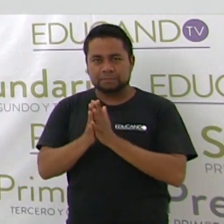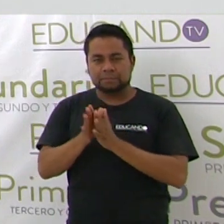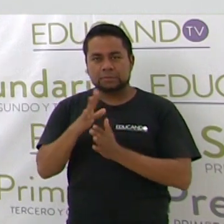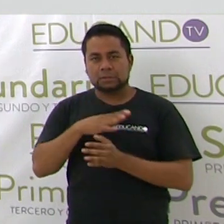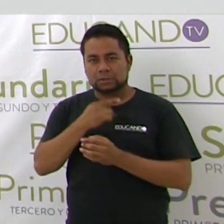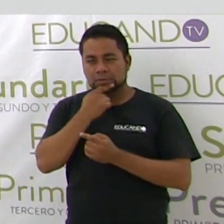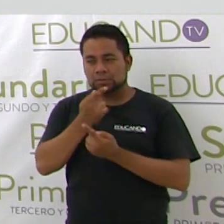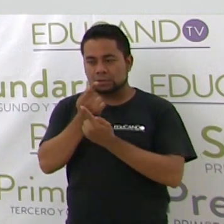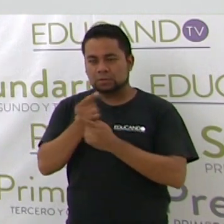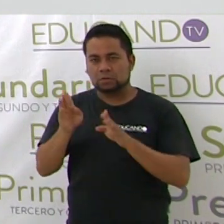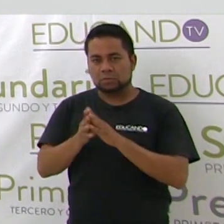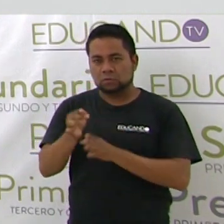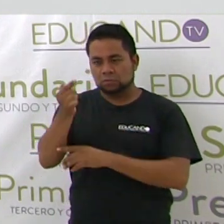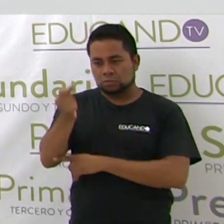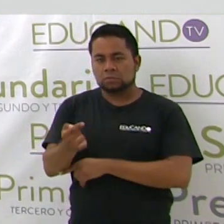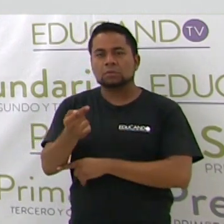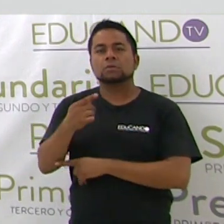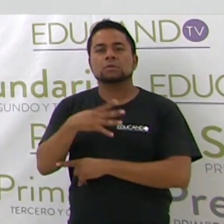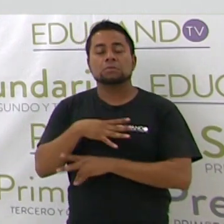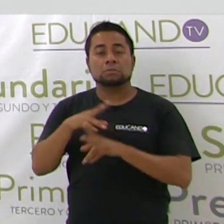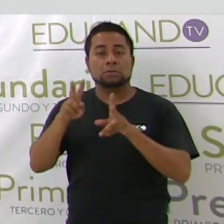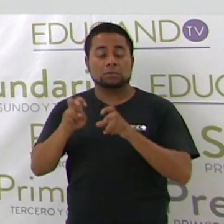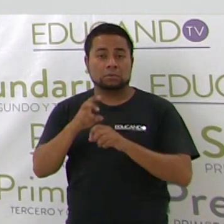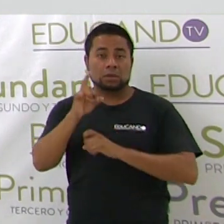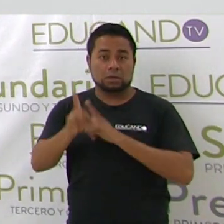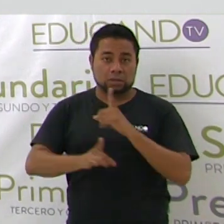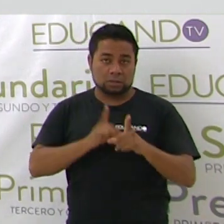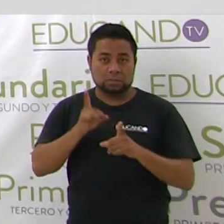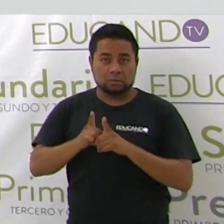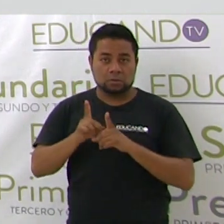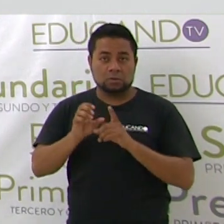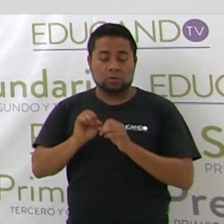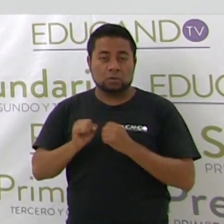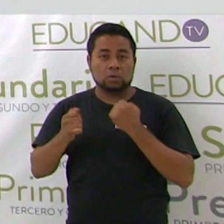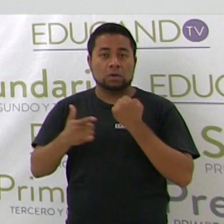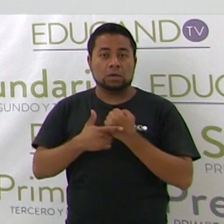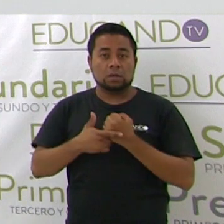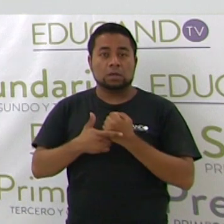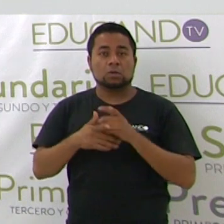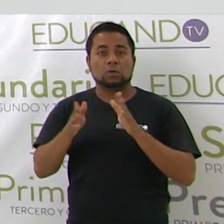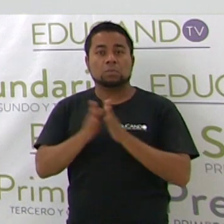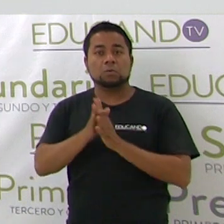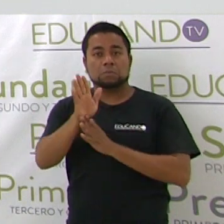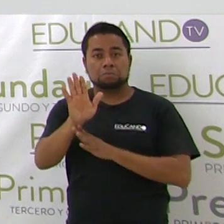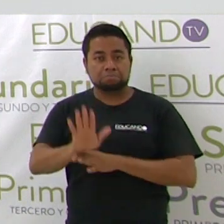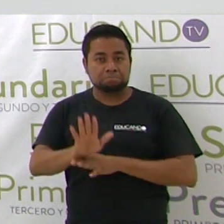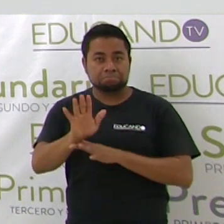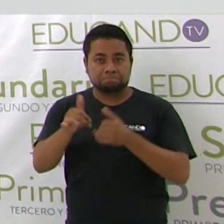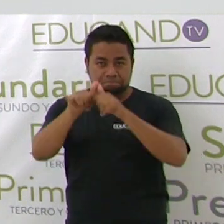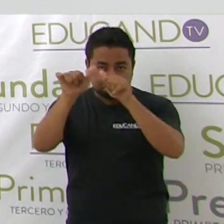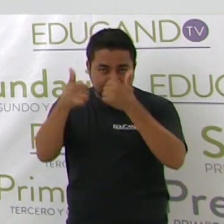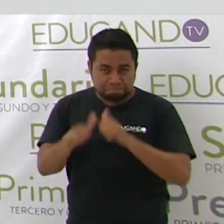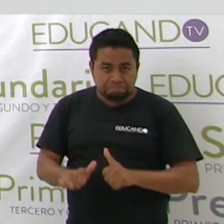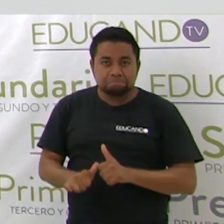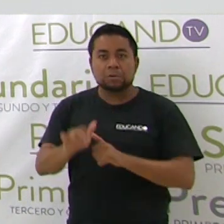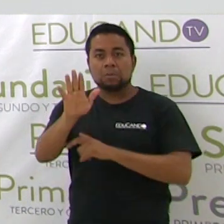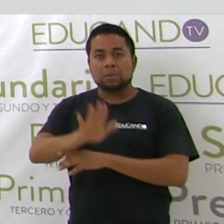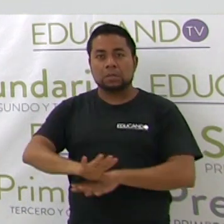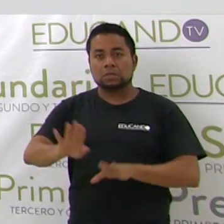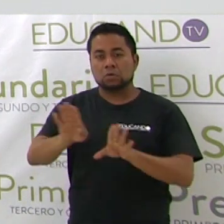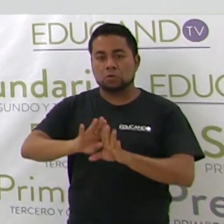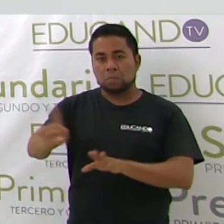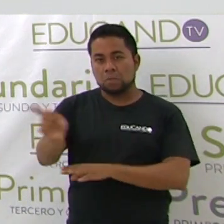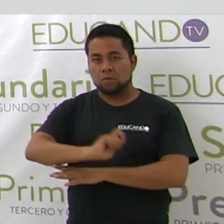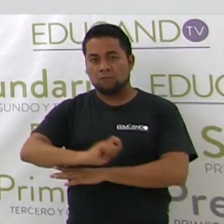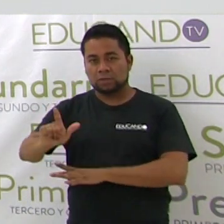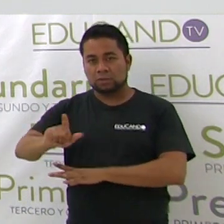que desde muy chiquitos ya practican algún deporte o realizan algún tipo de arte como si fueran ya profesionales, o sea,